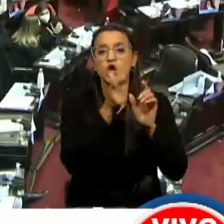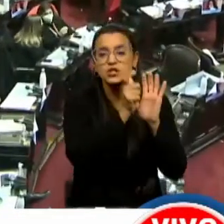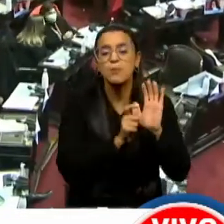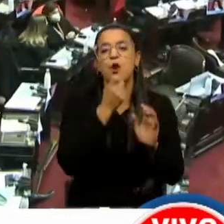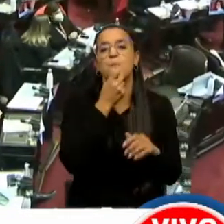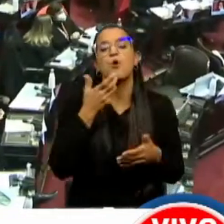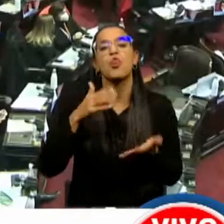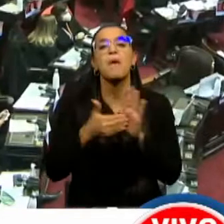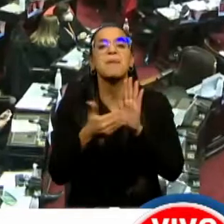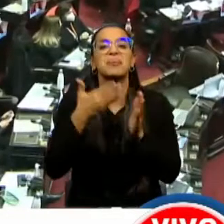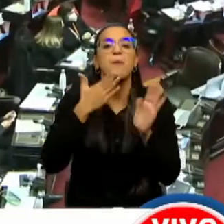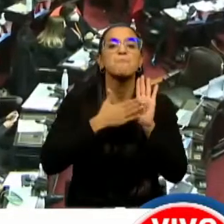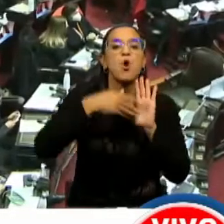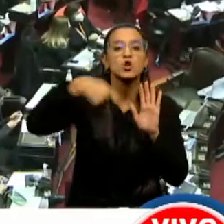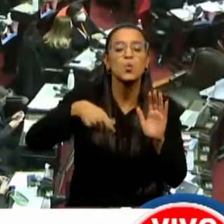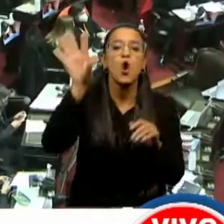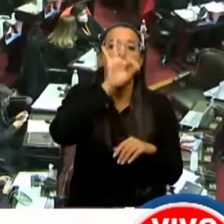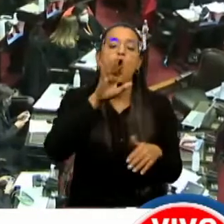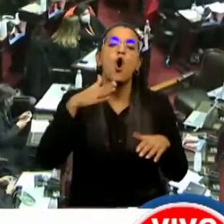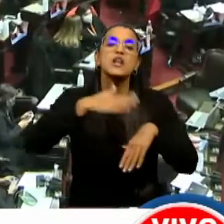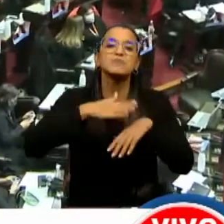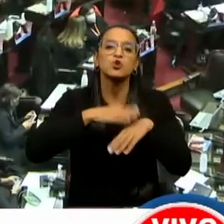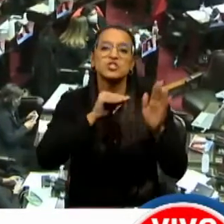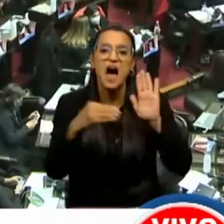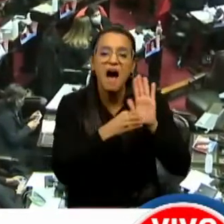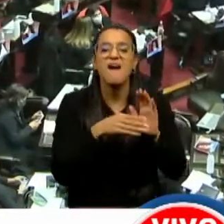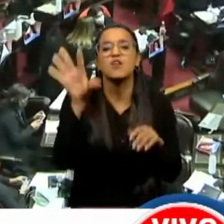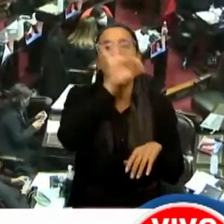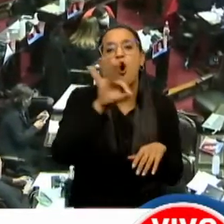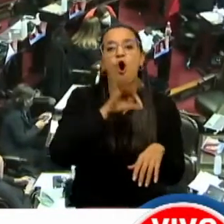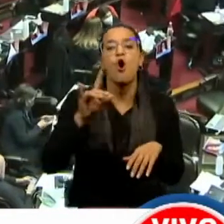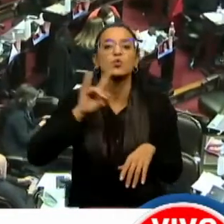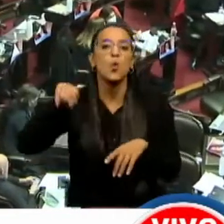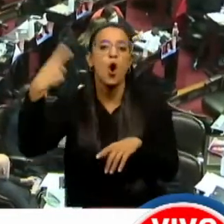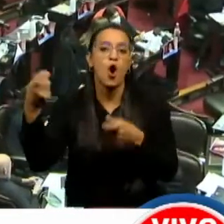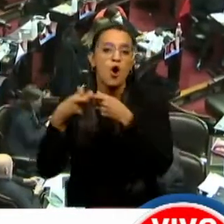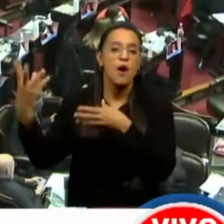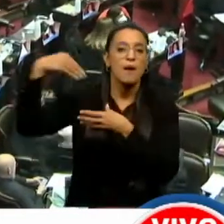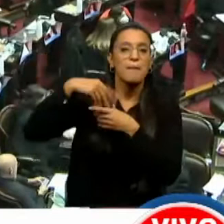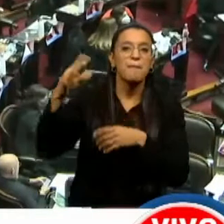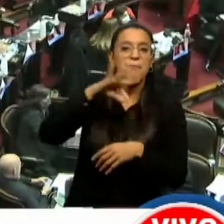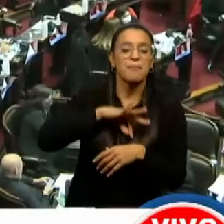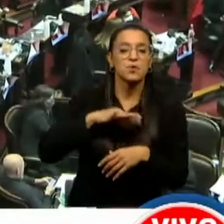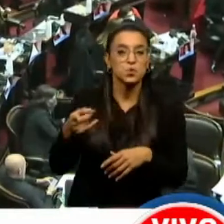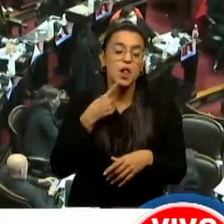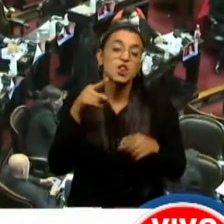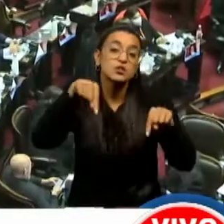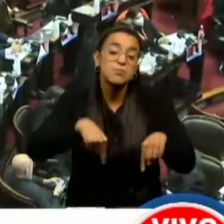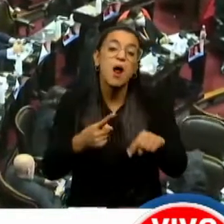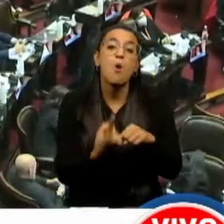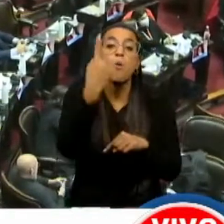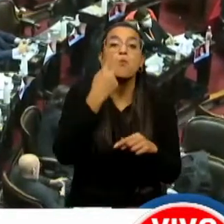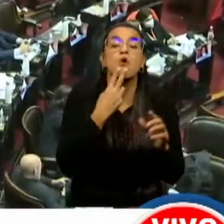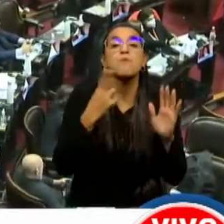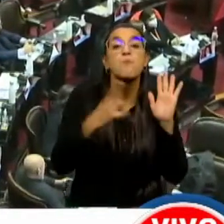era monotributista o responsable inscripto o percibía en relación de dependencia, terminaba haciendo que para uno declarar